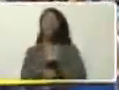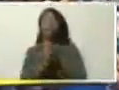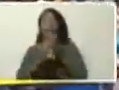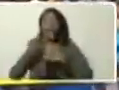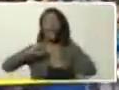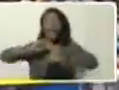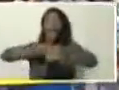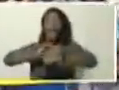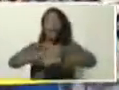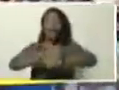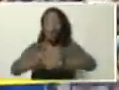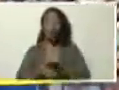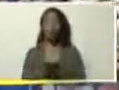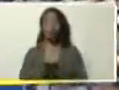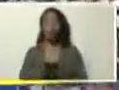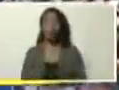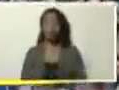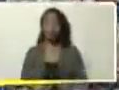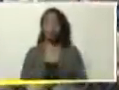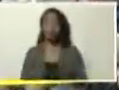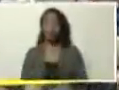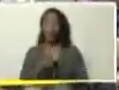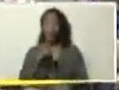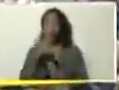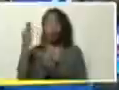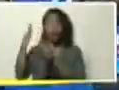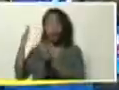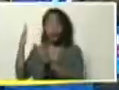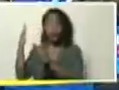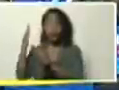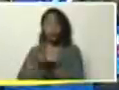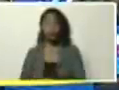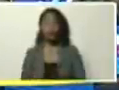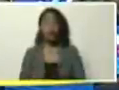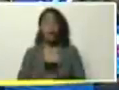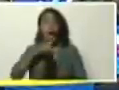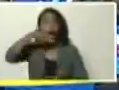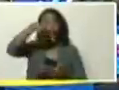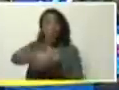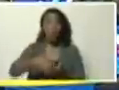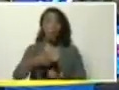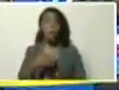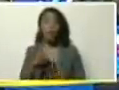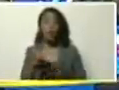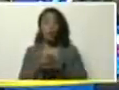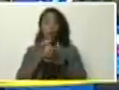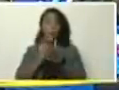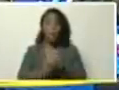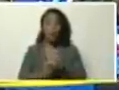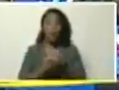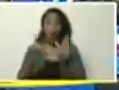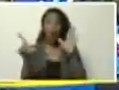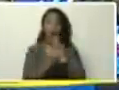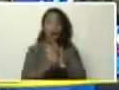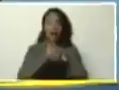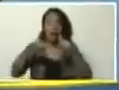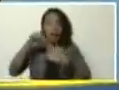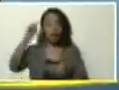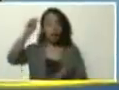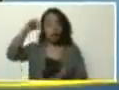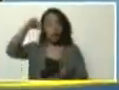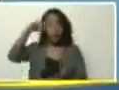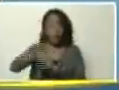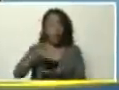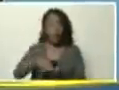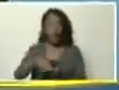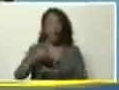Rodríguez Castro. Dicho esto, en nombre de mis colegas parlamentarios, los legisladores de Miranda, queremos